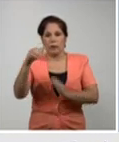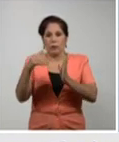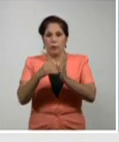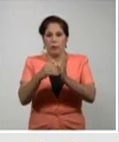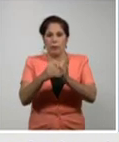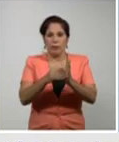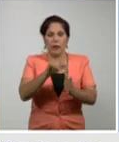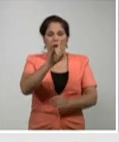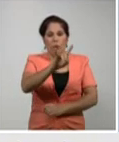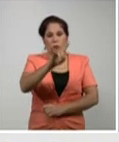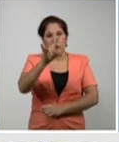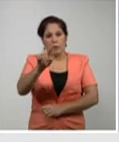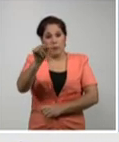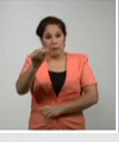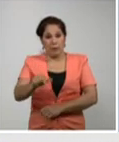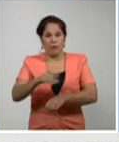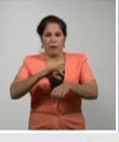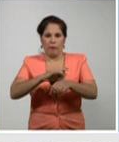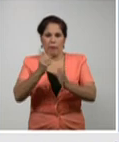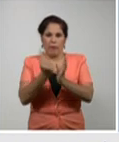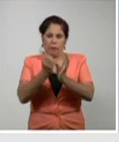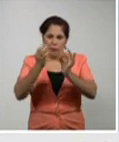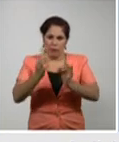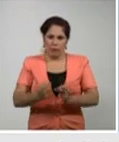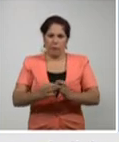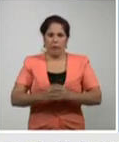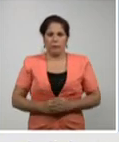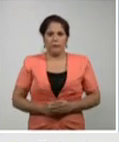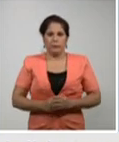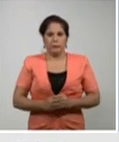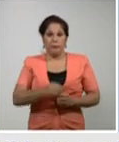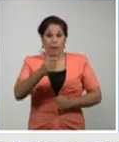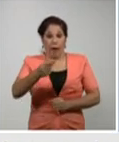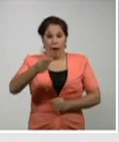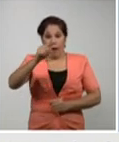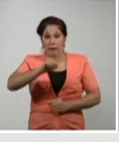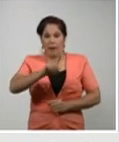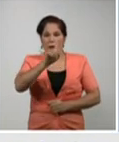41.221.099 casos confirmados. En el día de ayer,